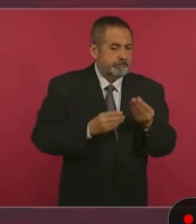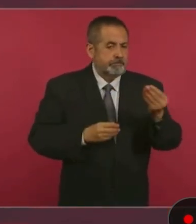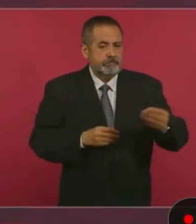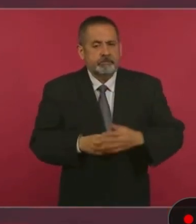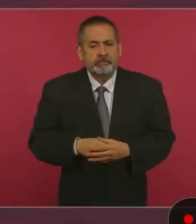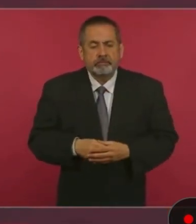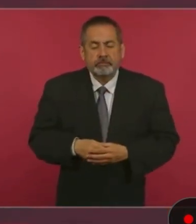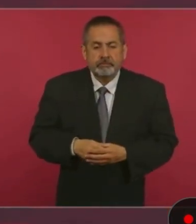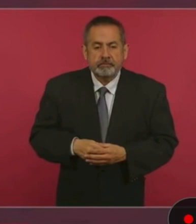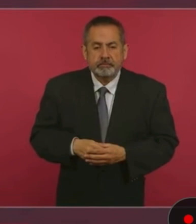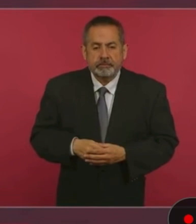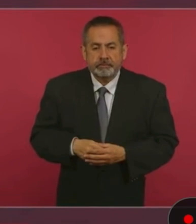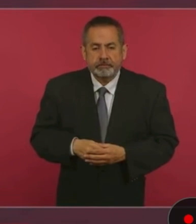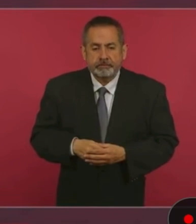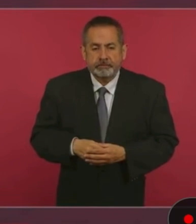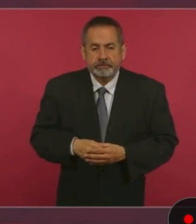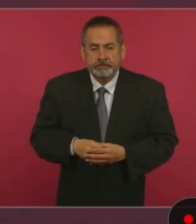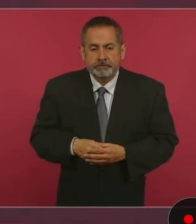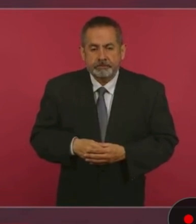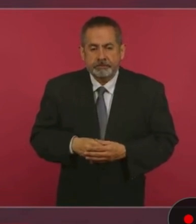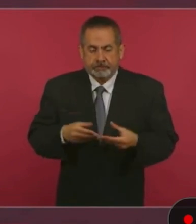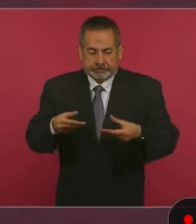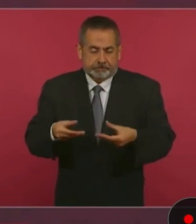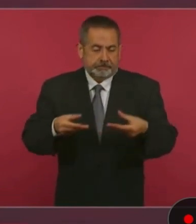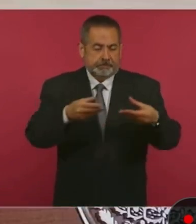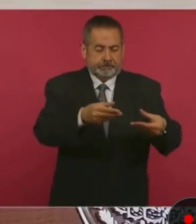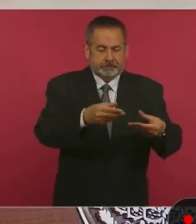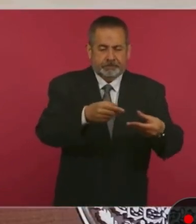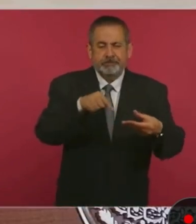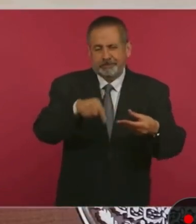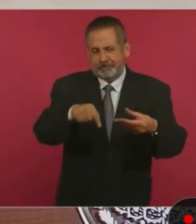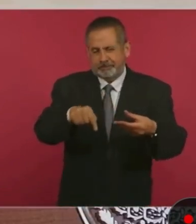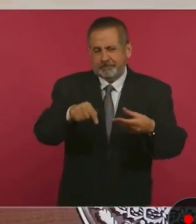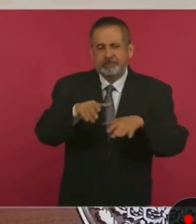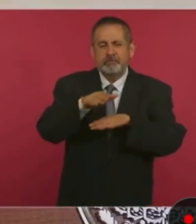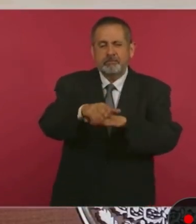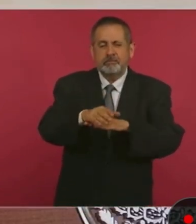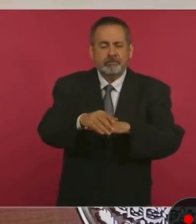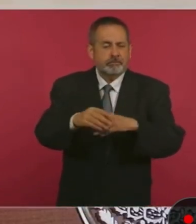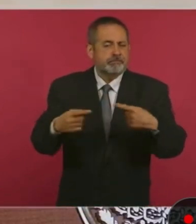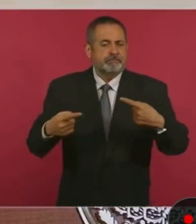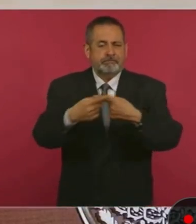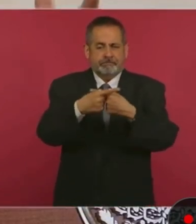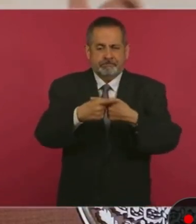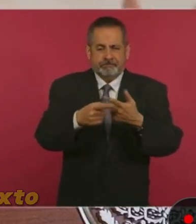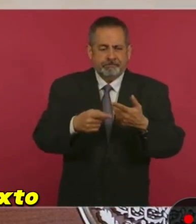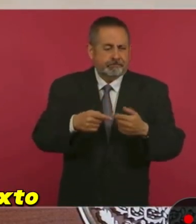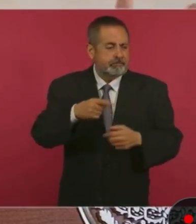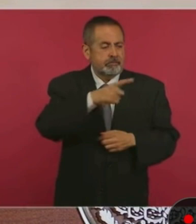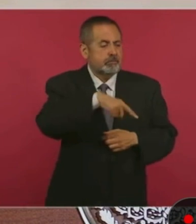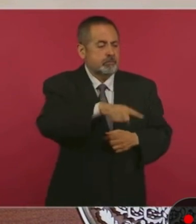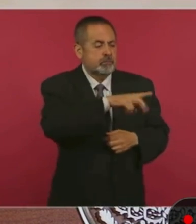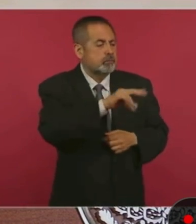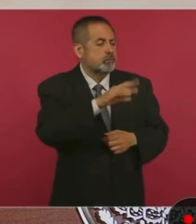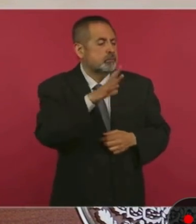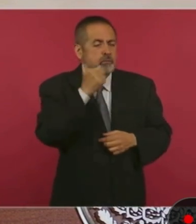Llega primero una solicitud, una controversia para que no se distribuyan los libros de